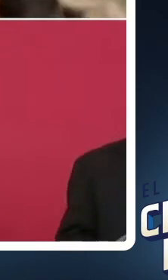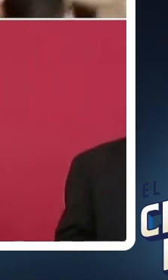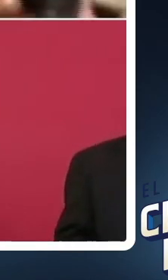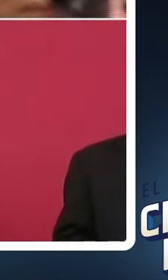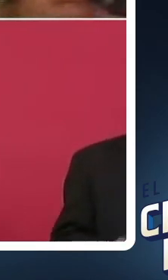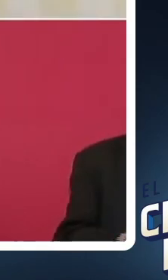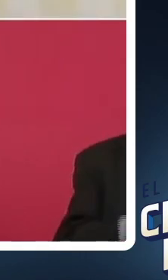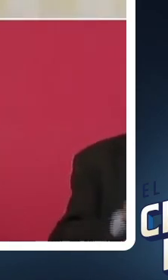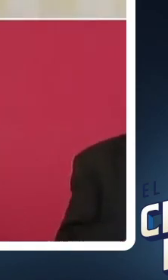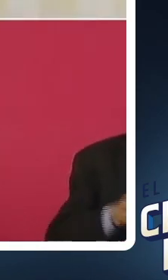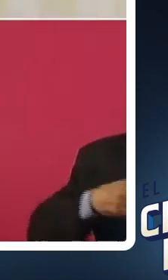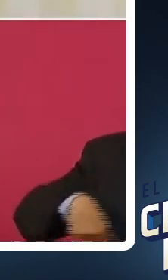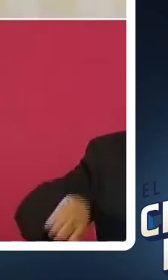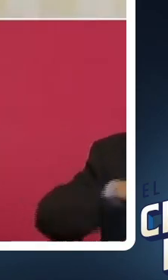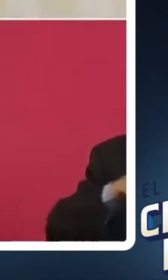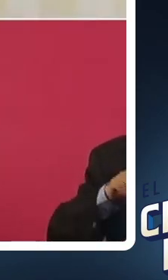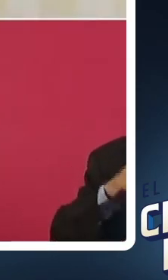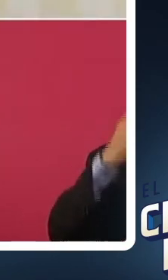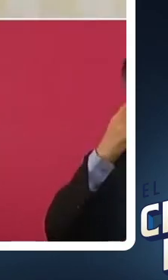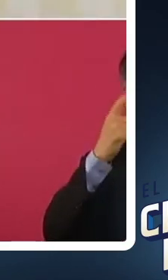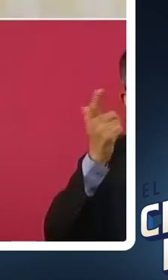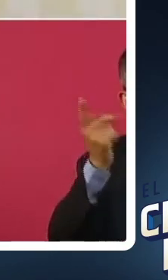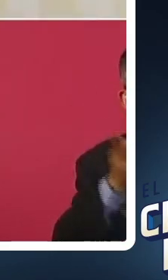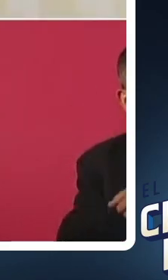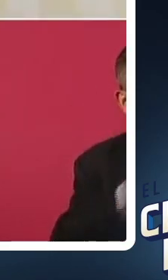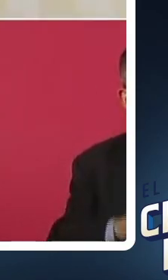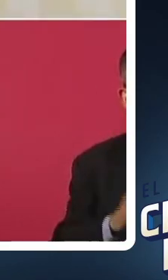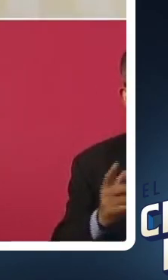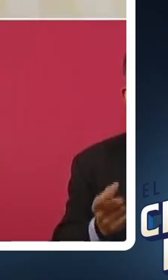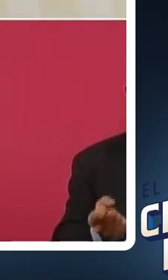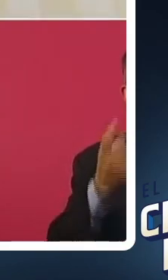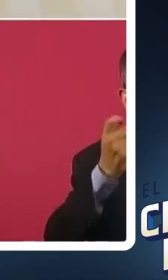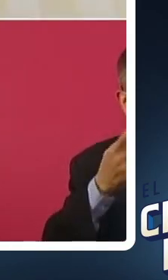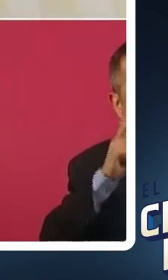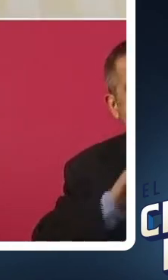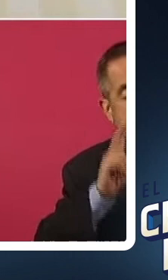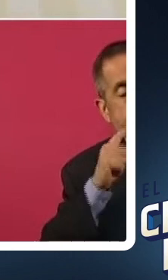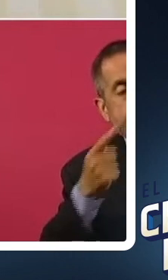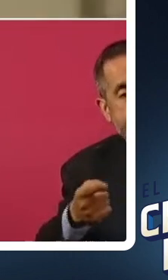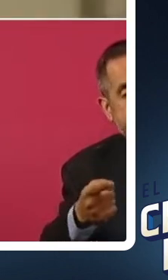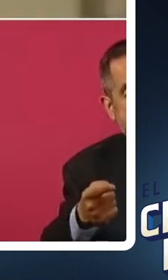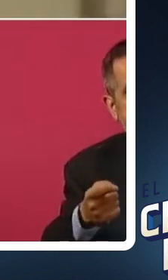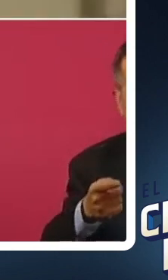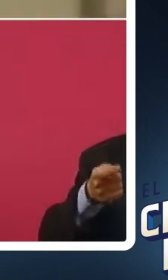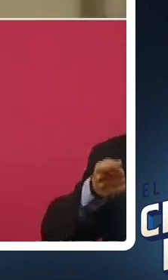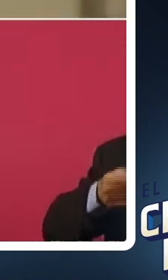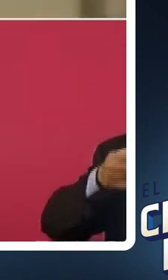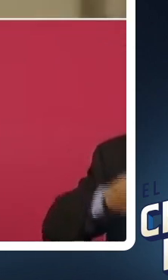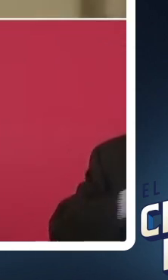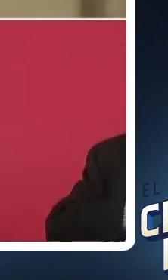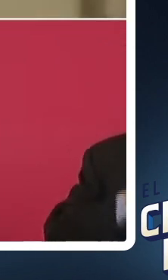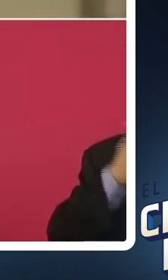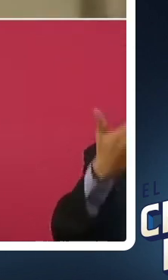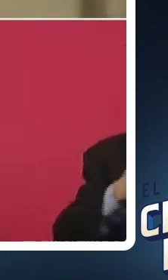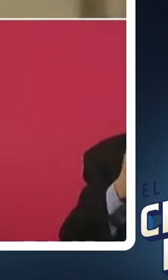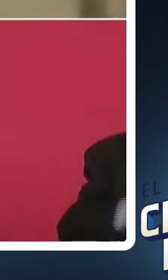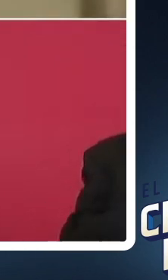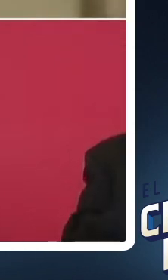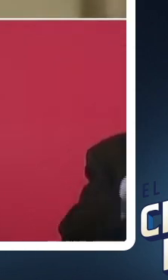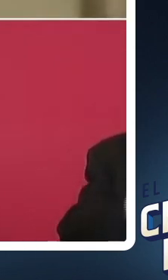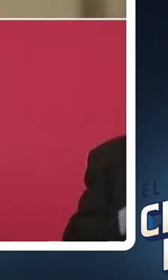convertido en la esperanza de detractores para lograr recuperar el poder en el 2024.